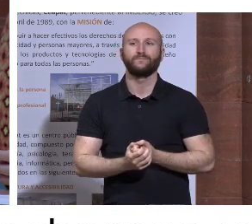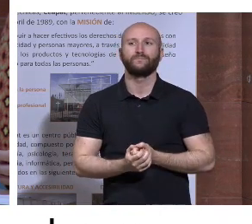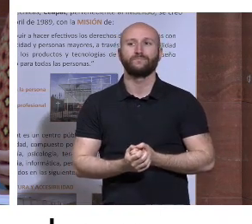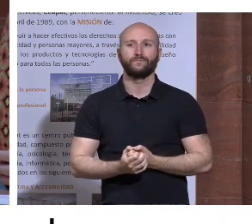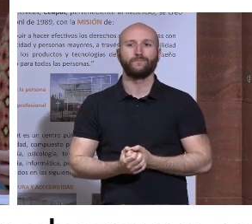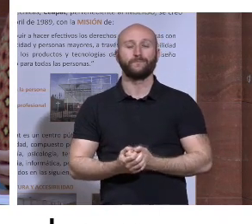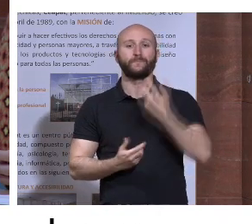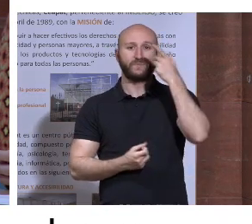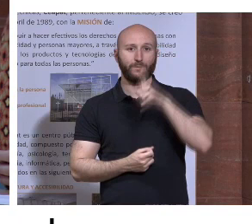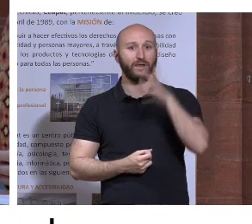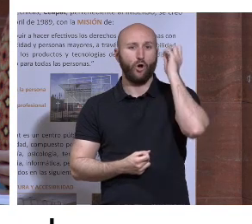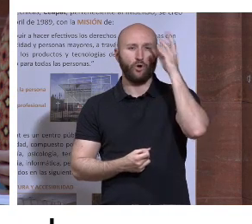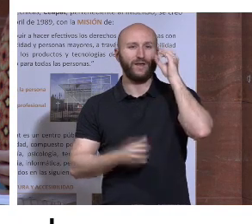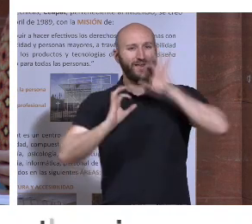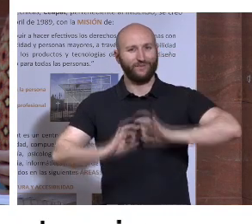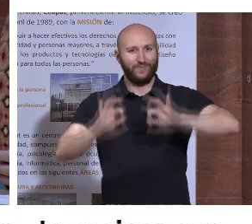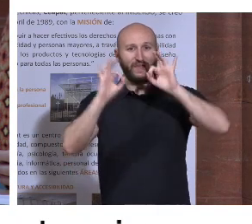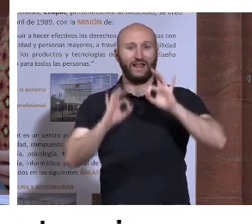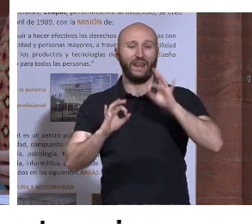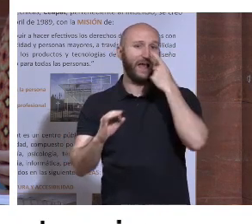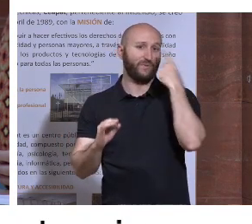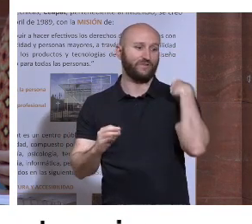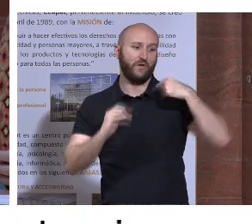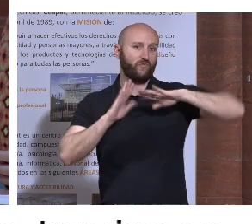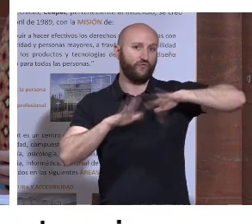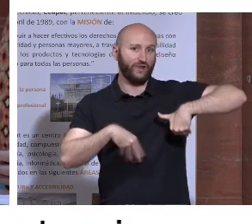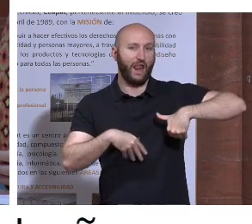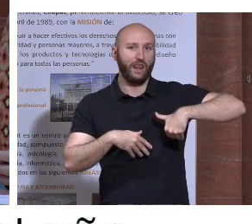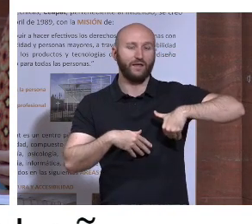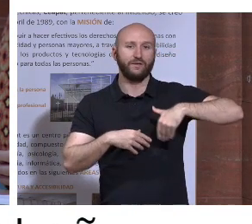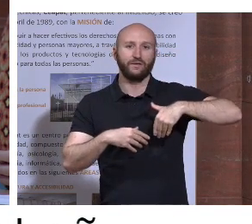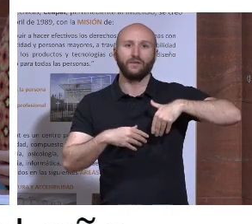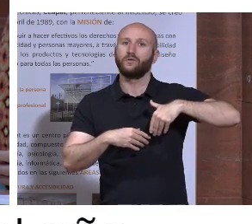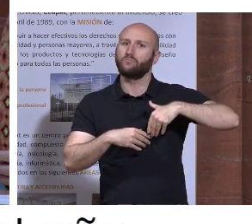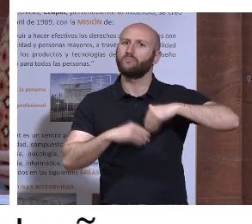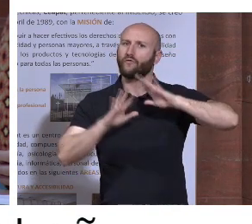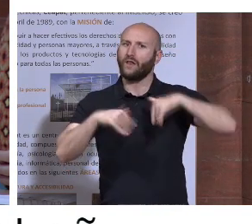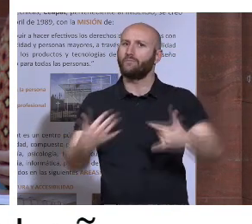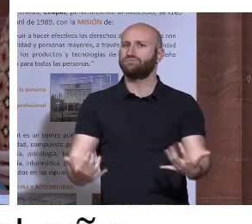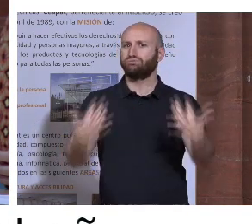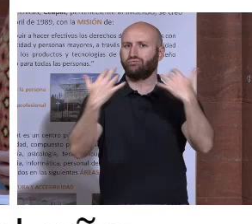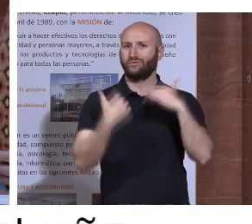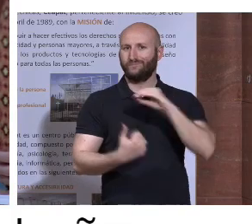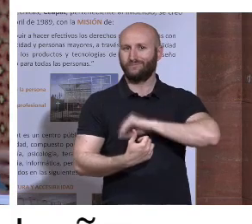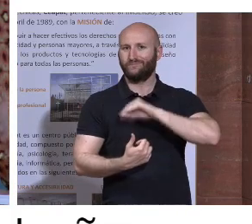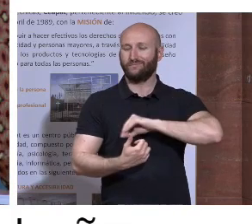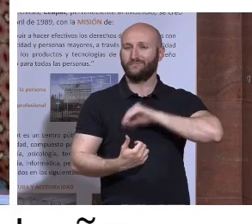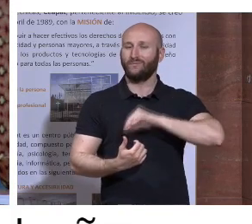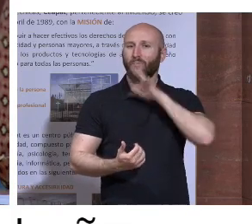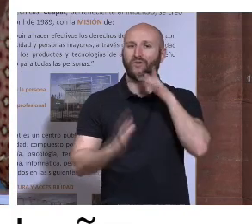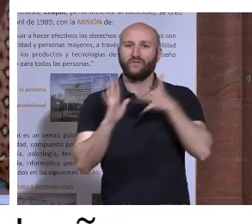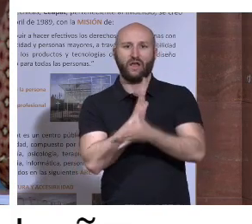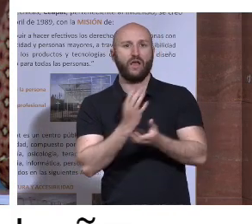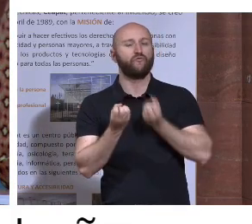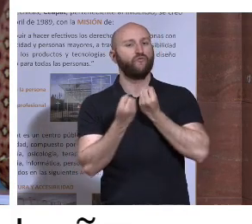tuvimos una jornada especial a finales del año pasado, donde acudió bastante gente. Era una jornada informativa. En ese